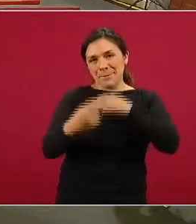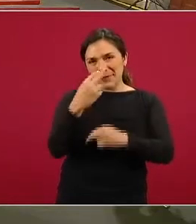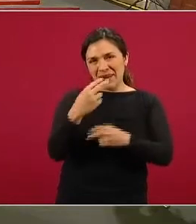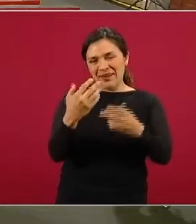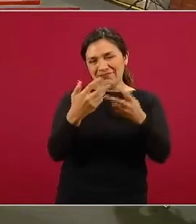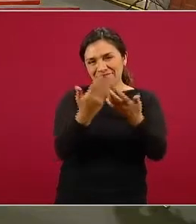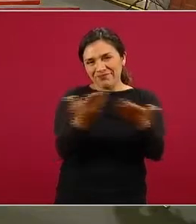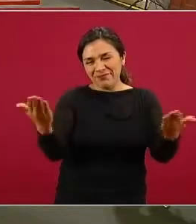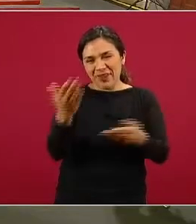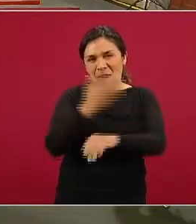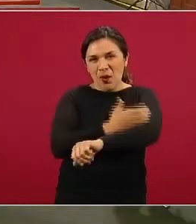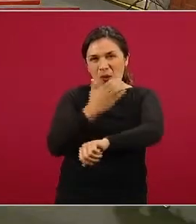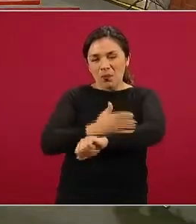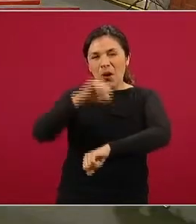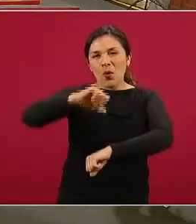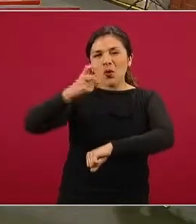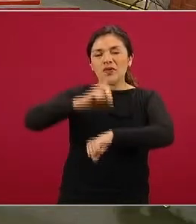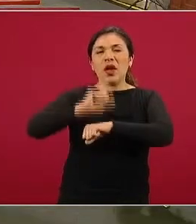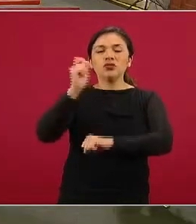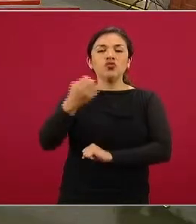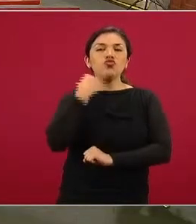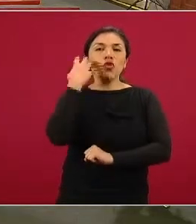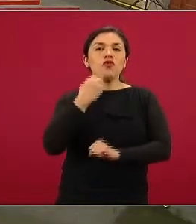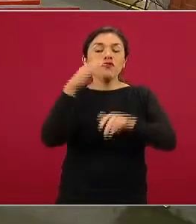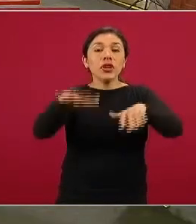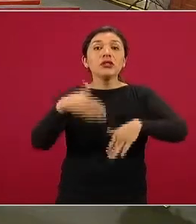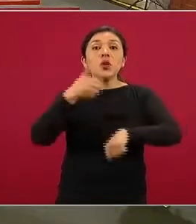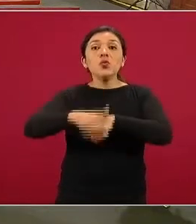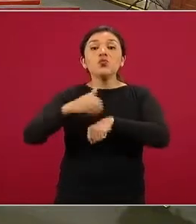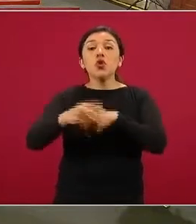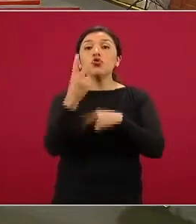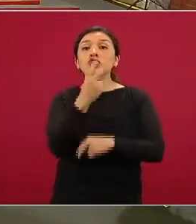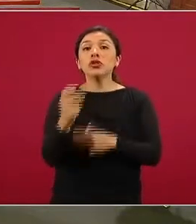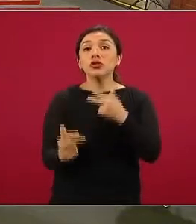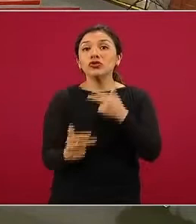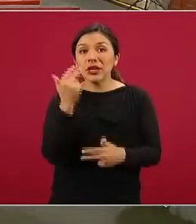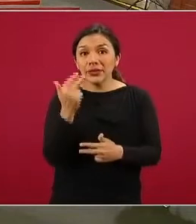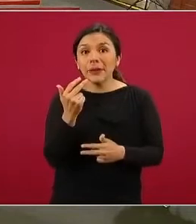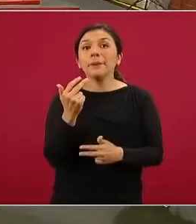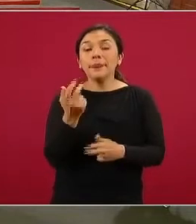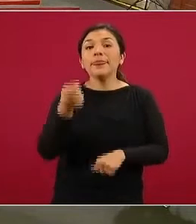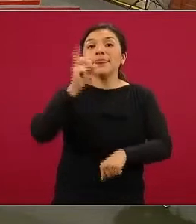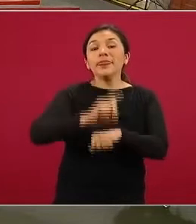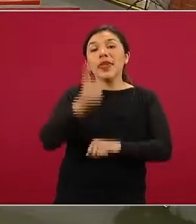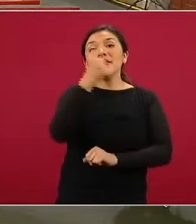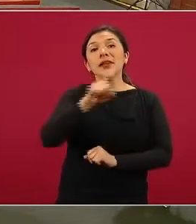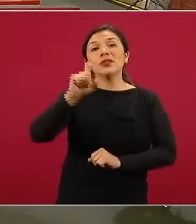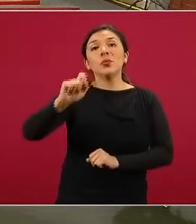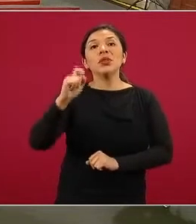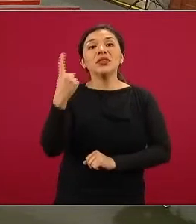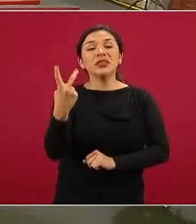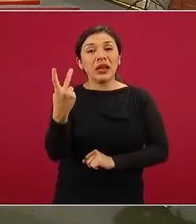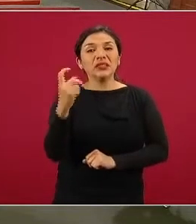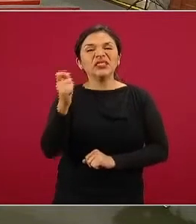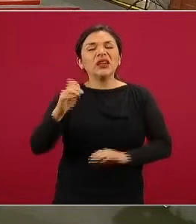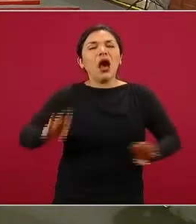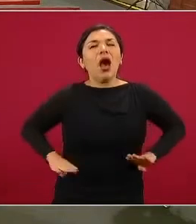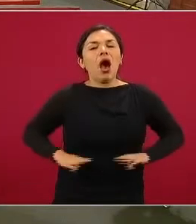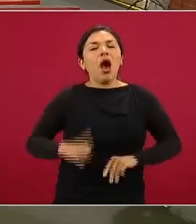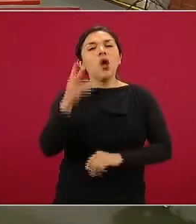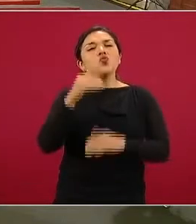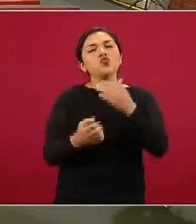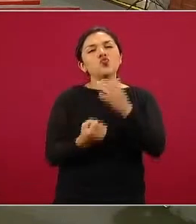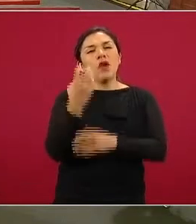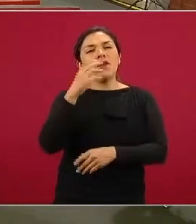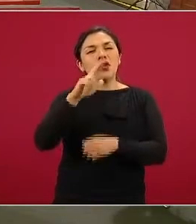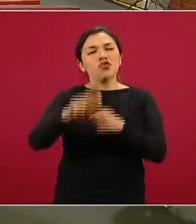de acompañarnos en esta conferencia vespertina número 213, día número 123 de la nueva normalidad. Estamos